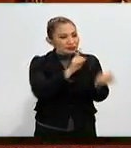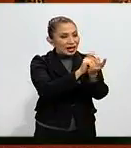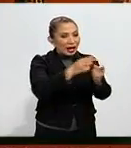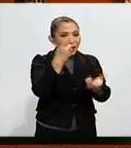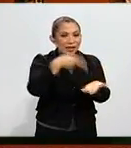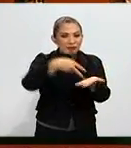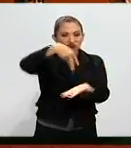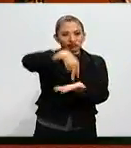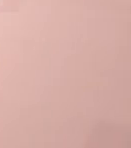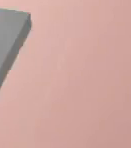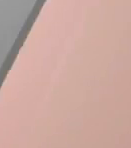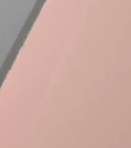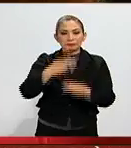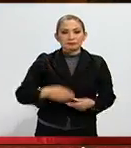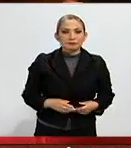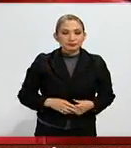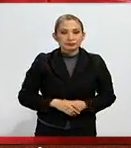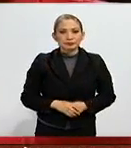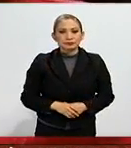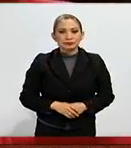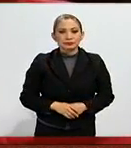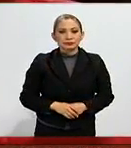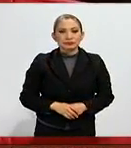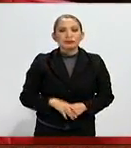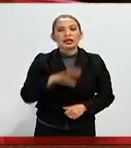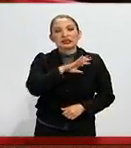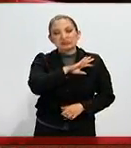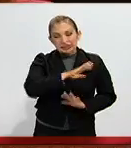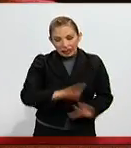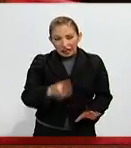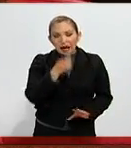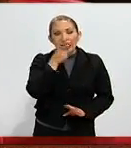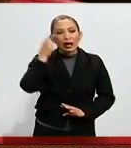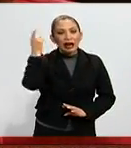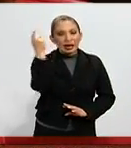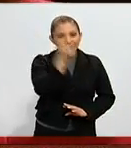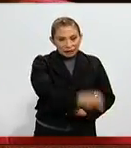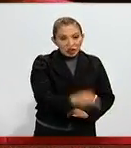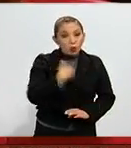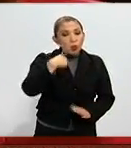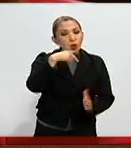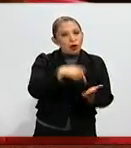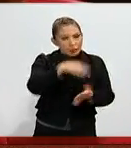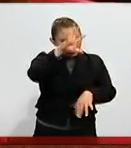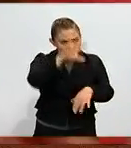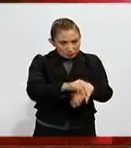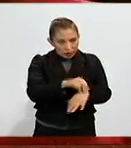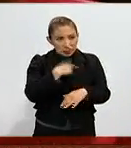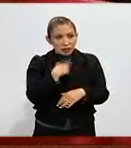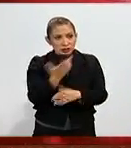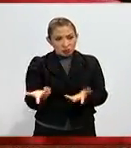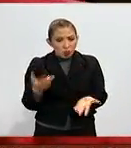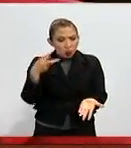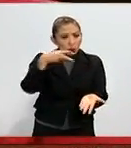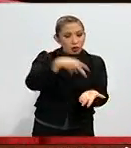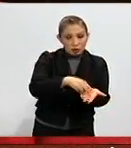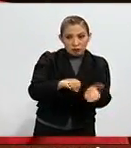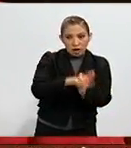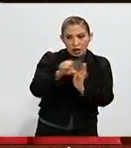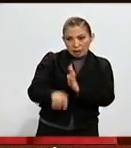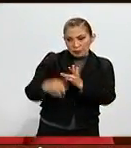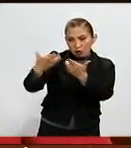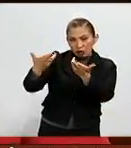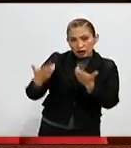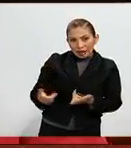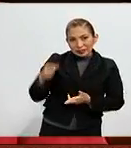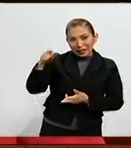la tribuna. Se habló también de un espacio lo suficientemente digno como es el que se